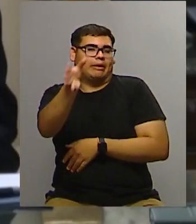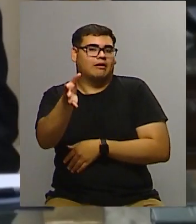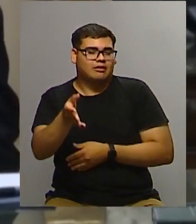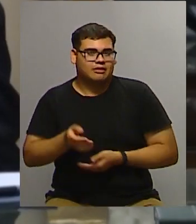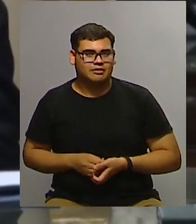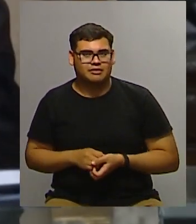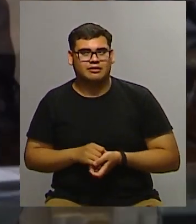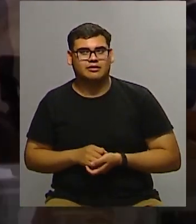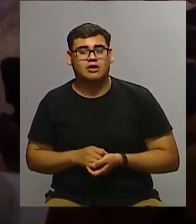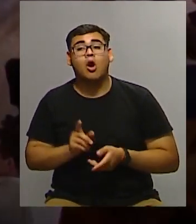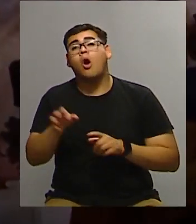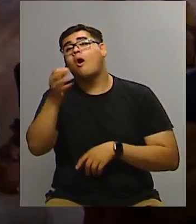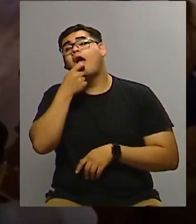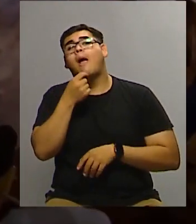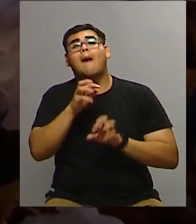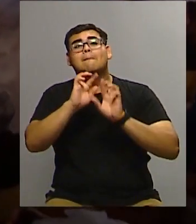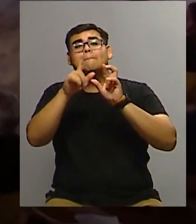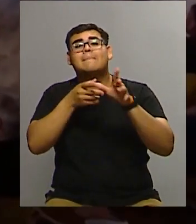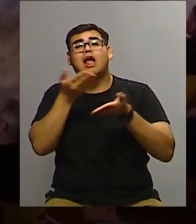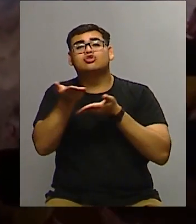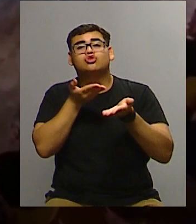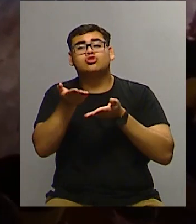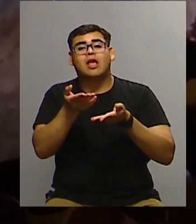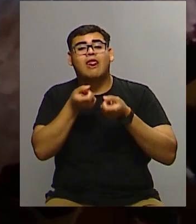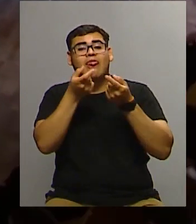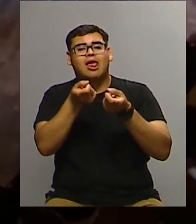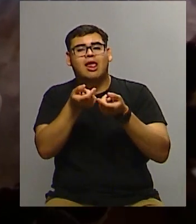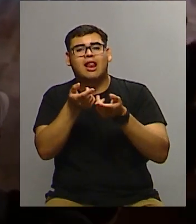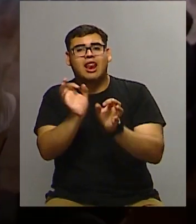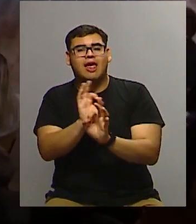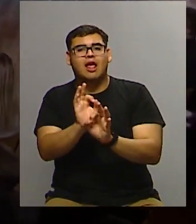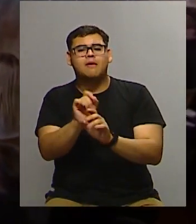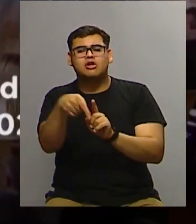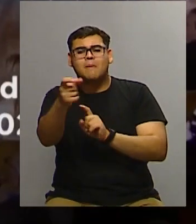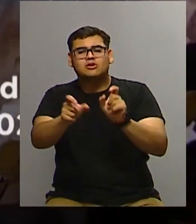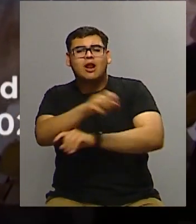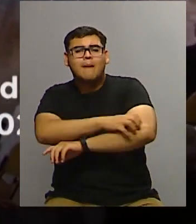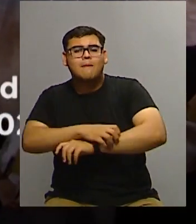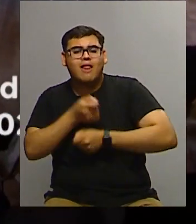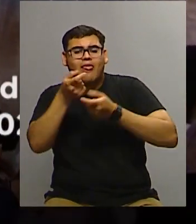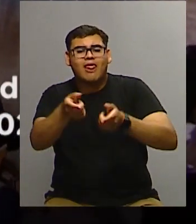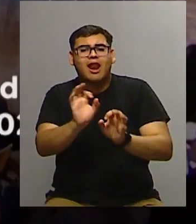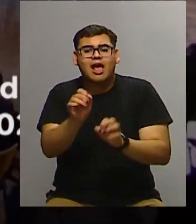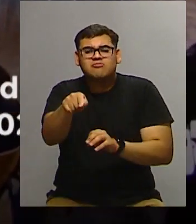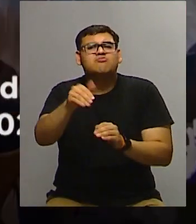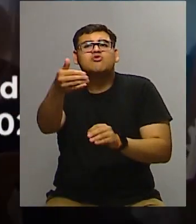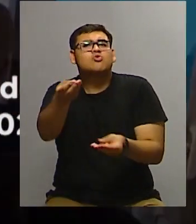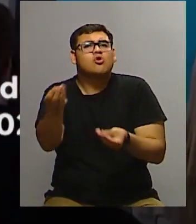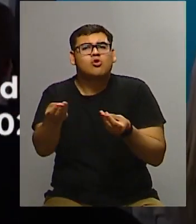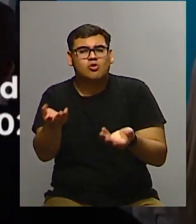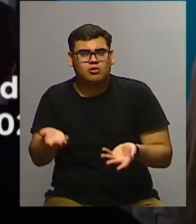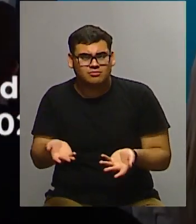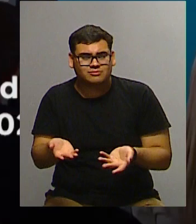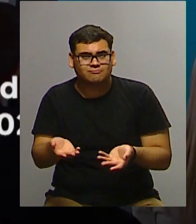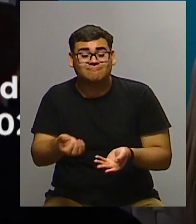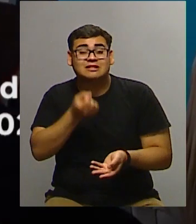no demos programas sociales. ¿Qué pasa con esa gente si no das el programa social? Entonces, es un proceso que tiene que